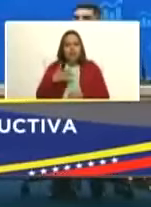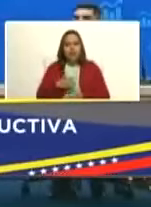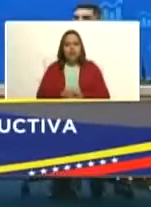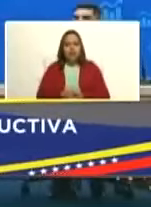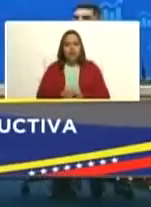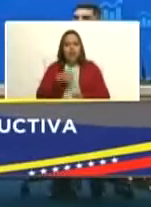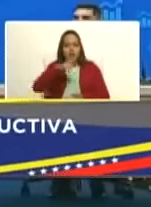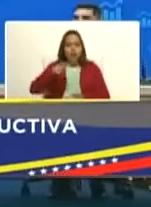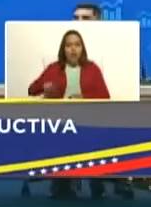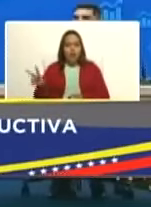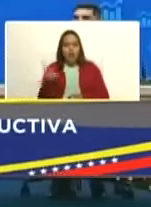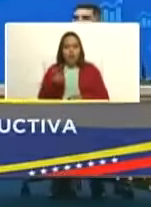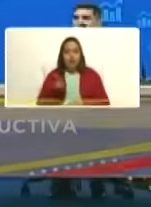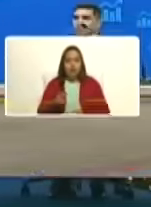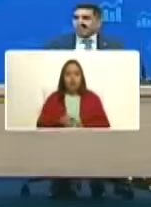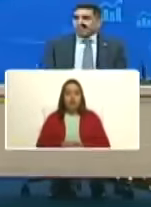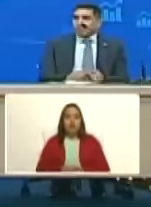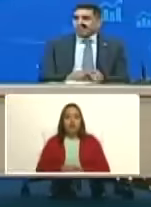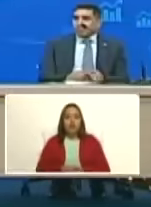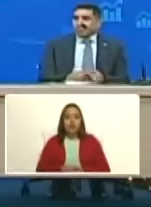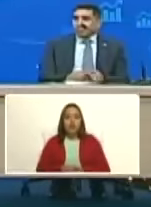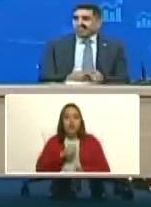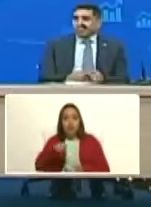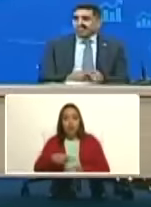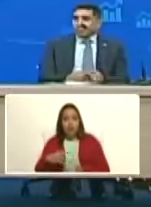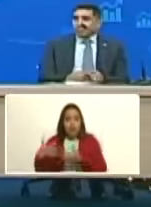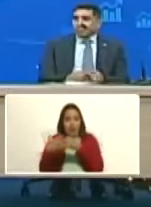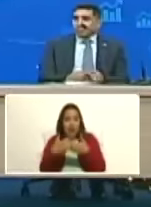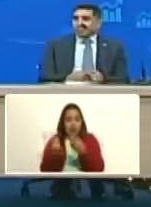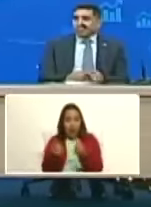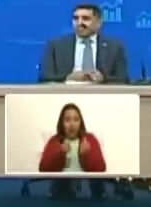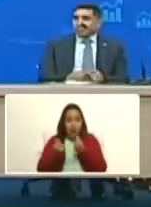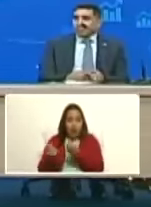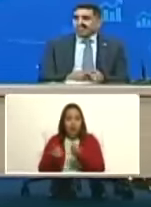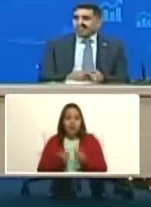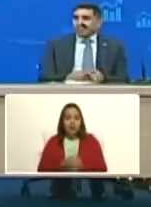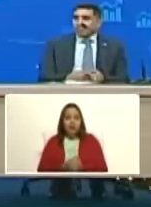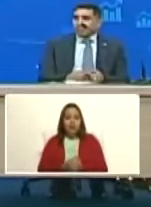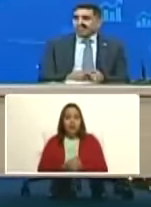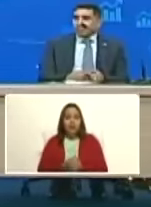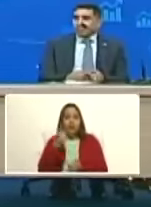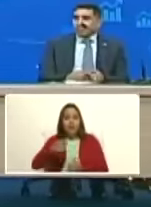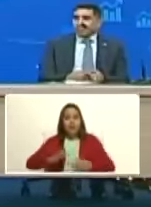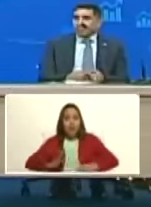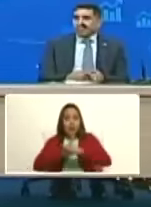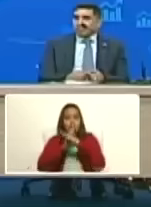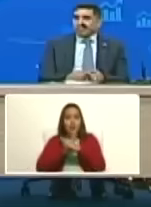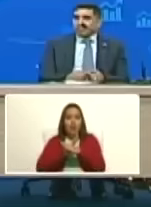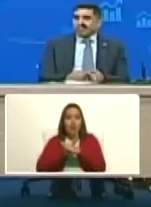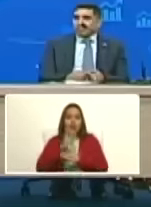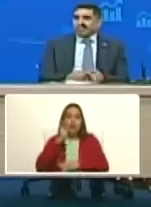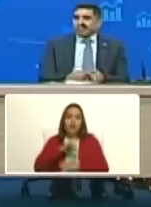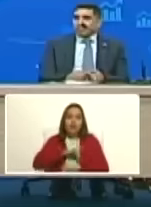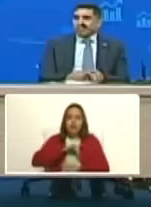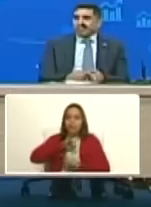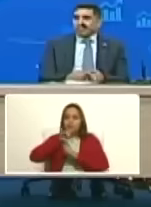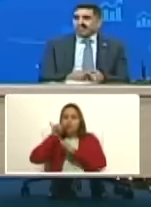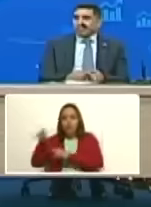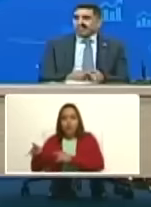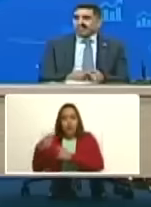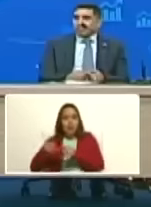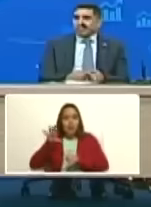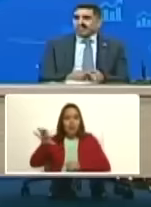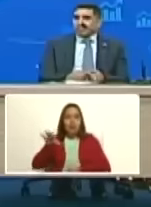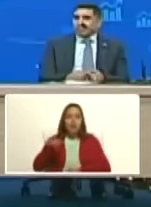los venezolanos y venezolanas que producto de esta guerra económica y de las sanciones tuvieron que emigrar.